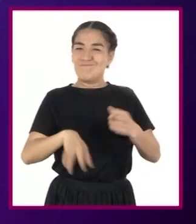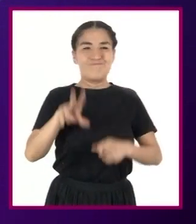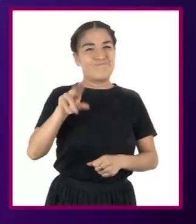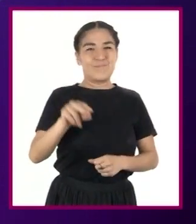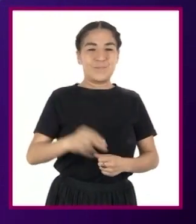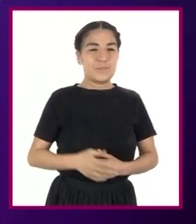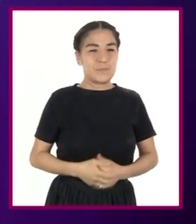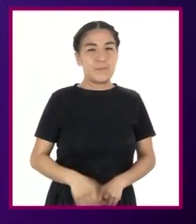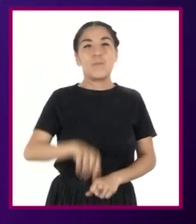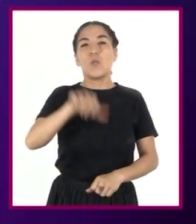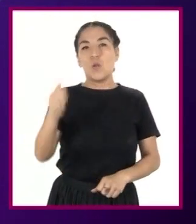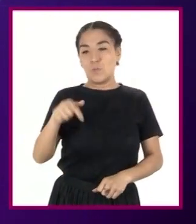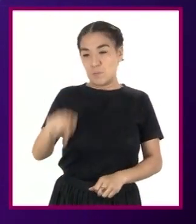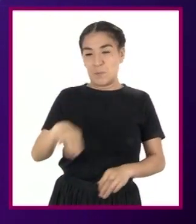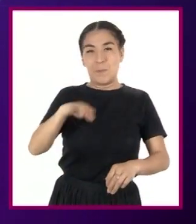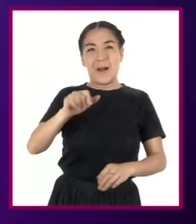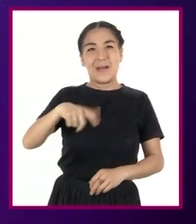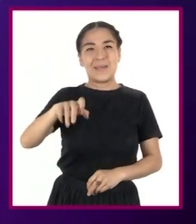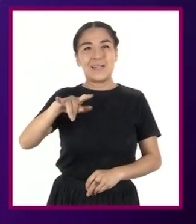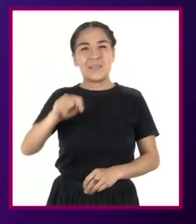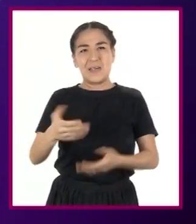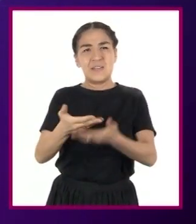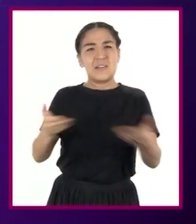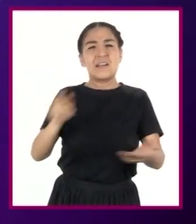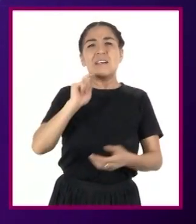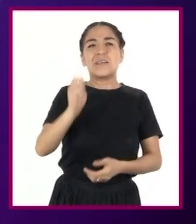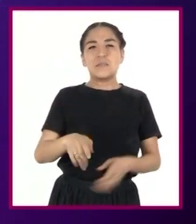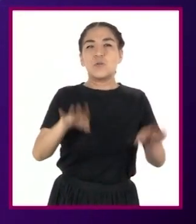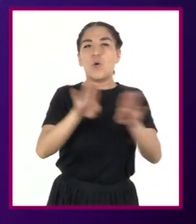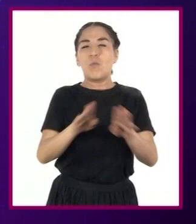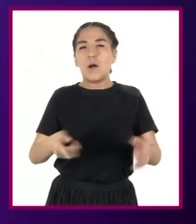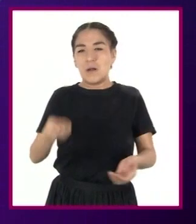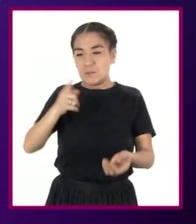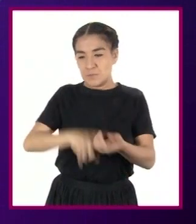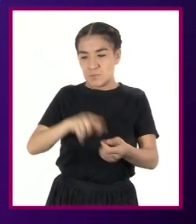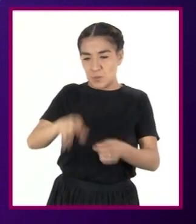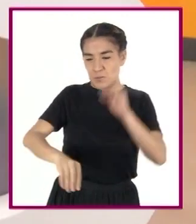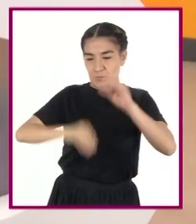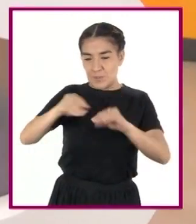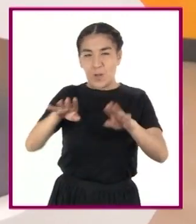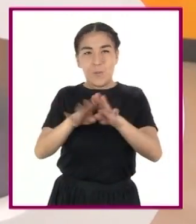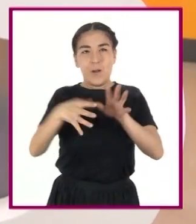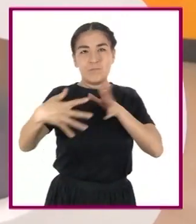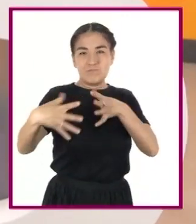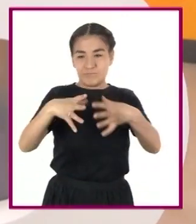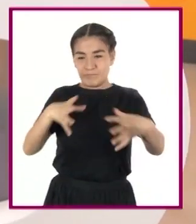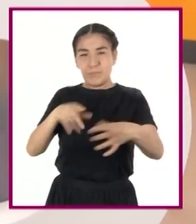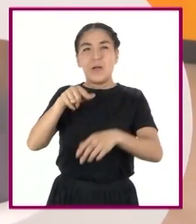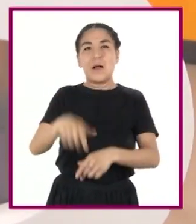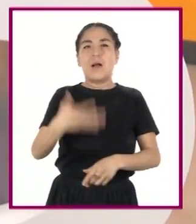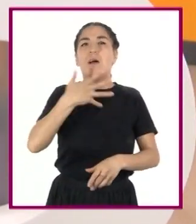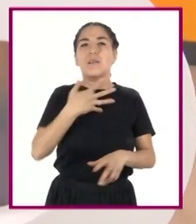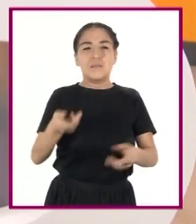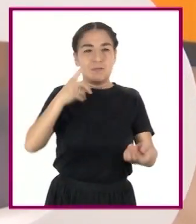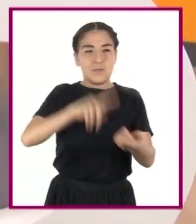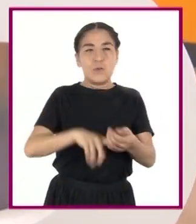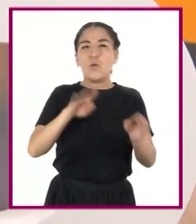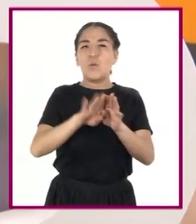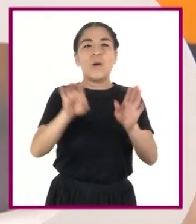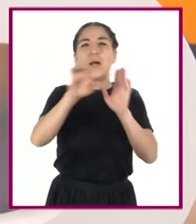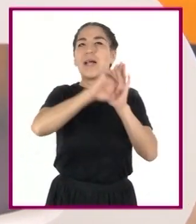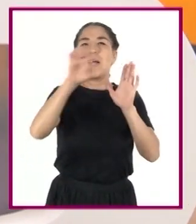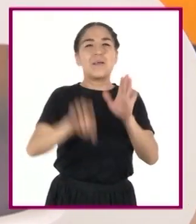En cambio, la maqueta es la creación a escala de un objeto. Incluso hay maquetas de